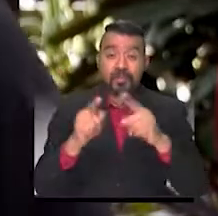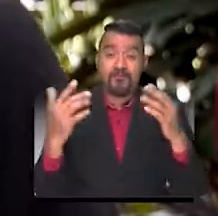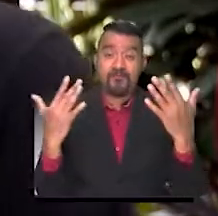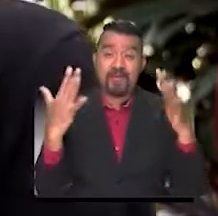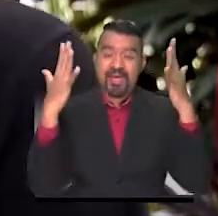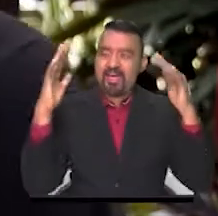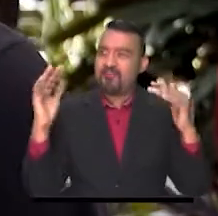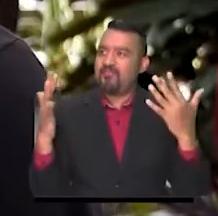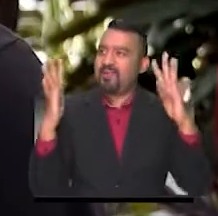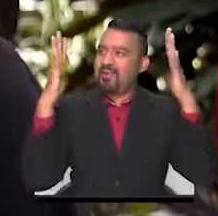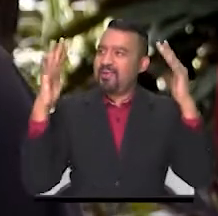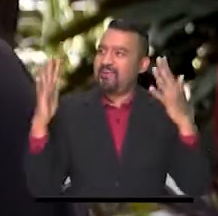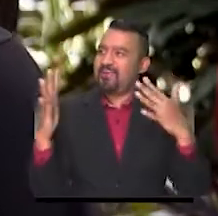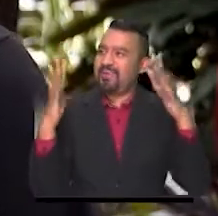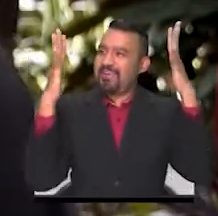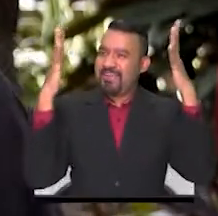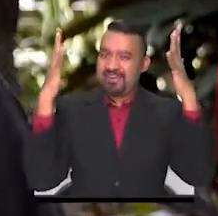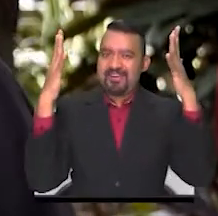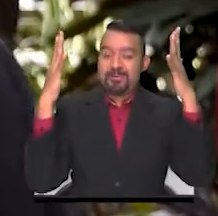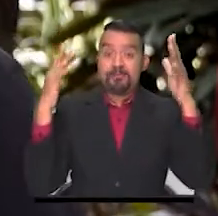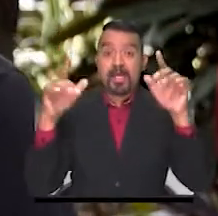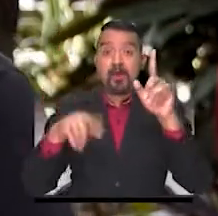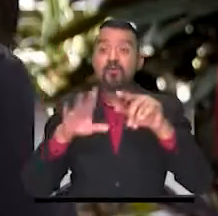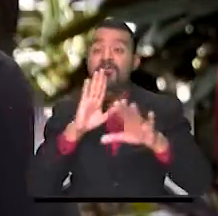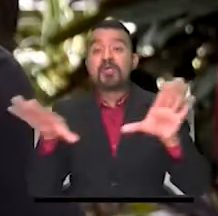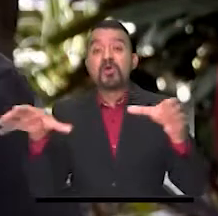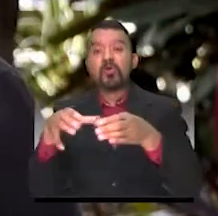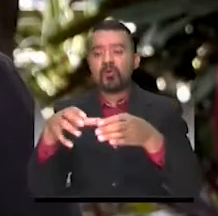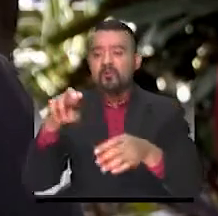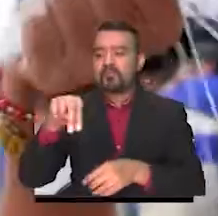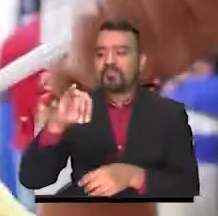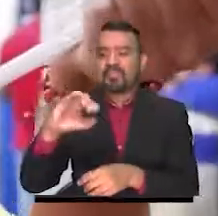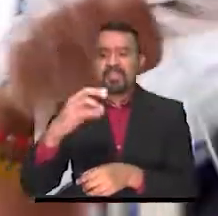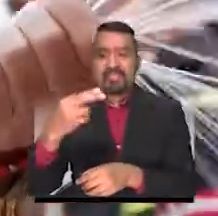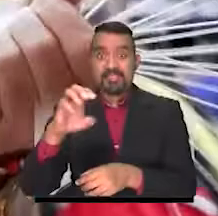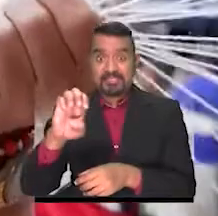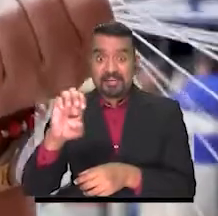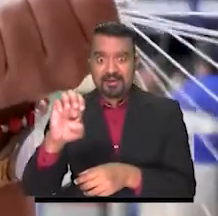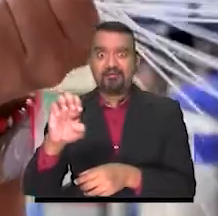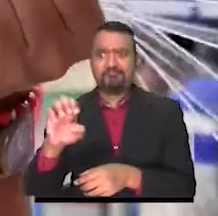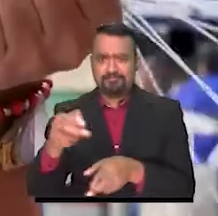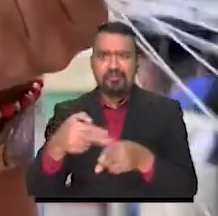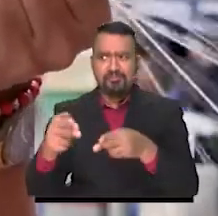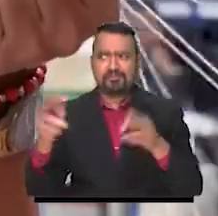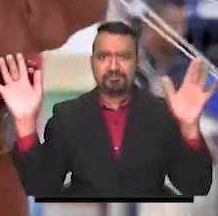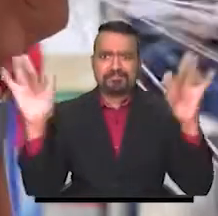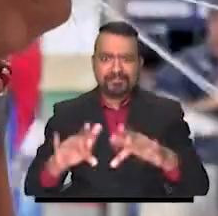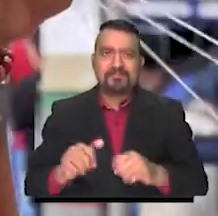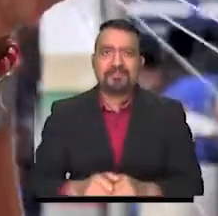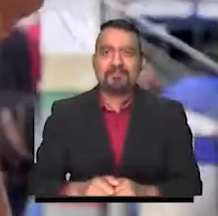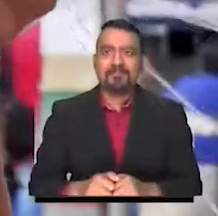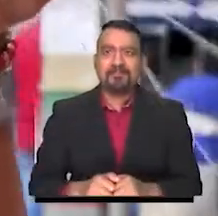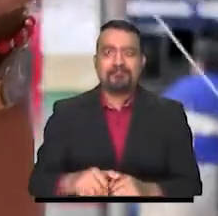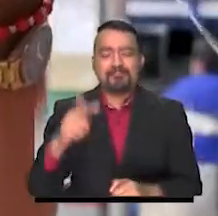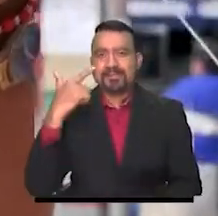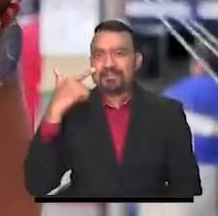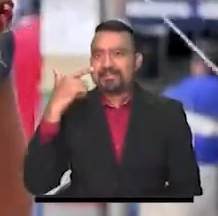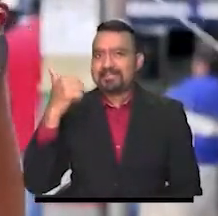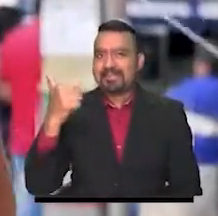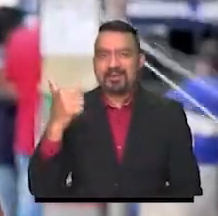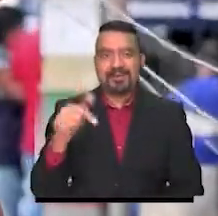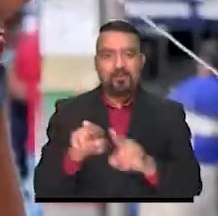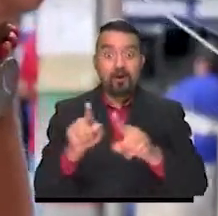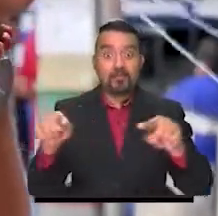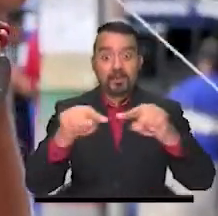y a los que le gustan el lujo ni se concede la muy bueno que vuelve a los eventos aquí en el parque para tener el desquite